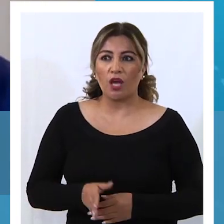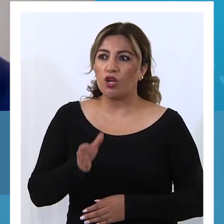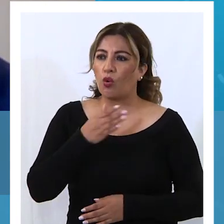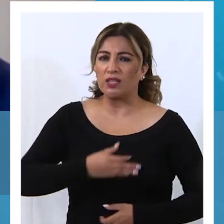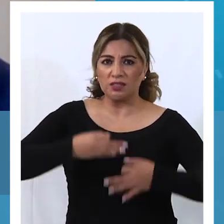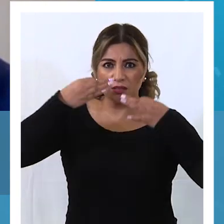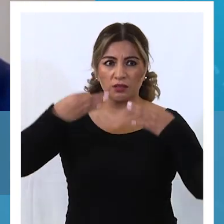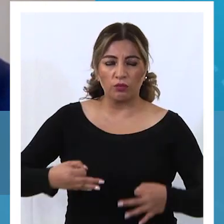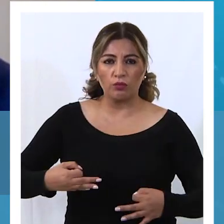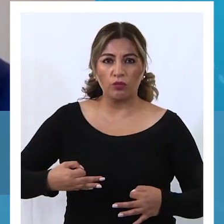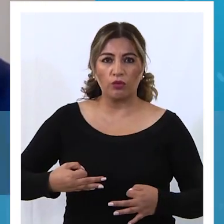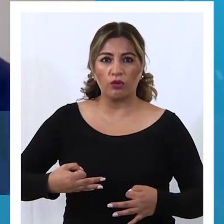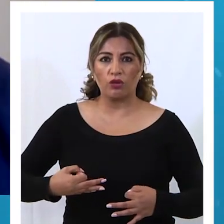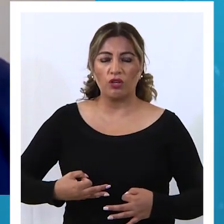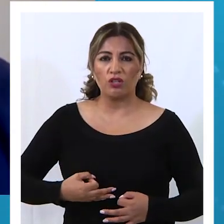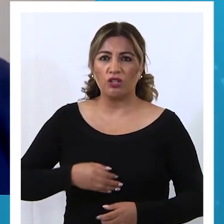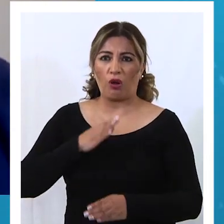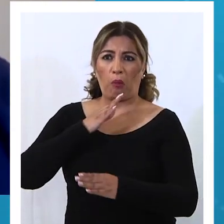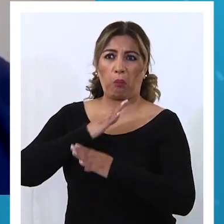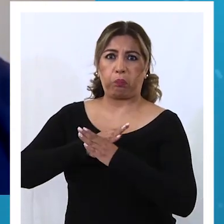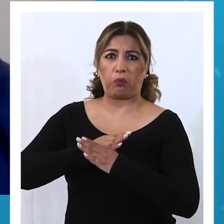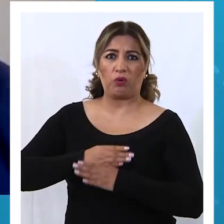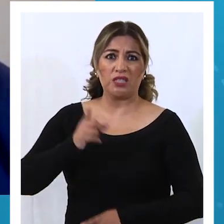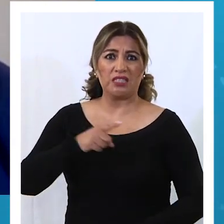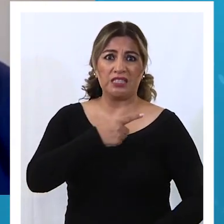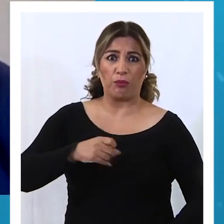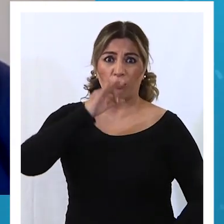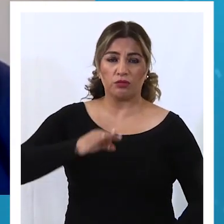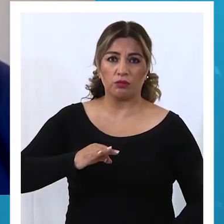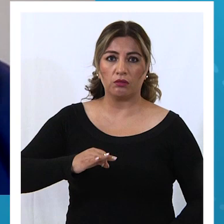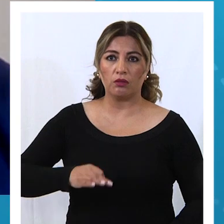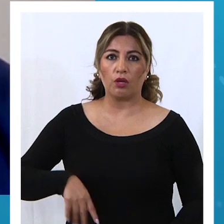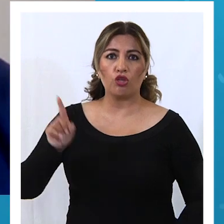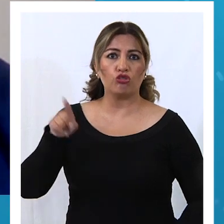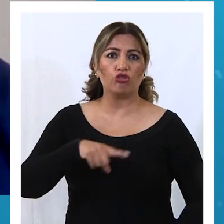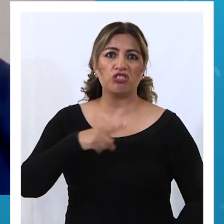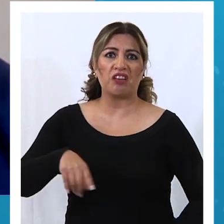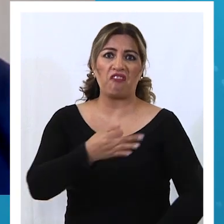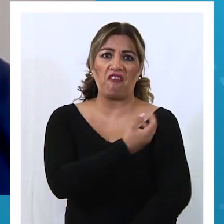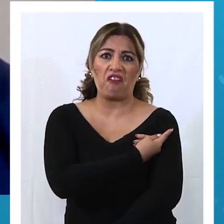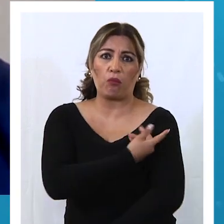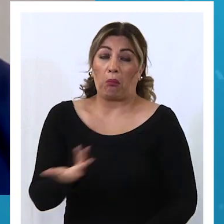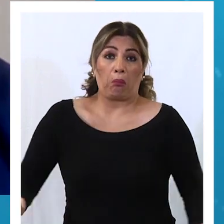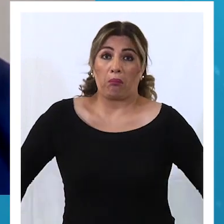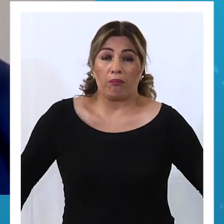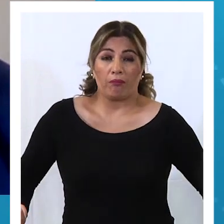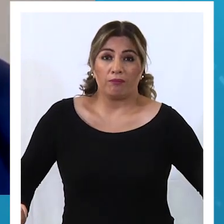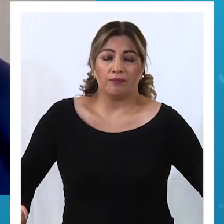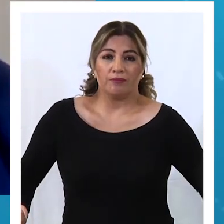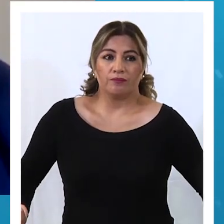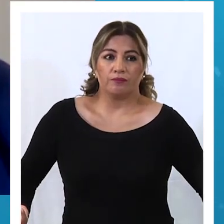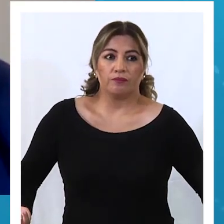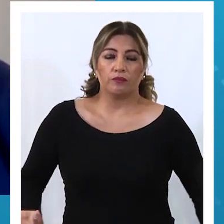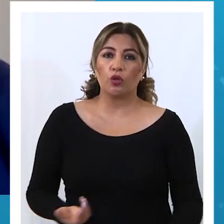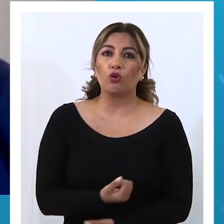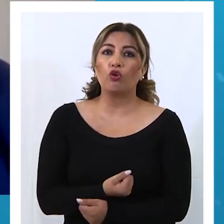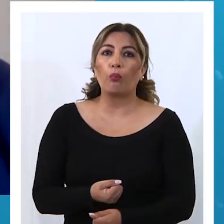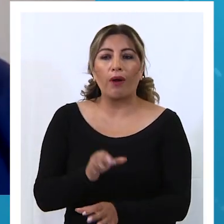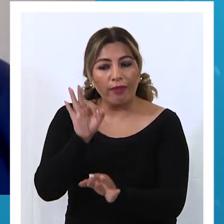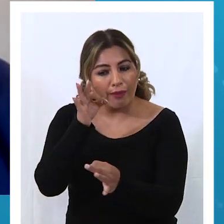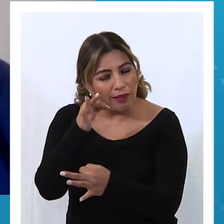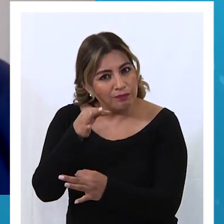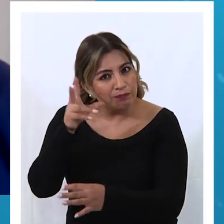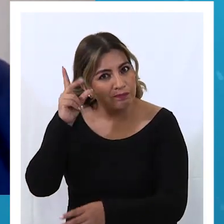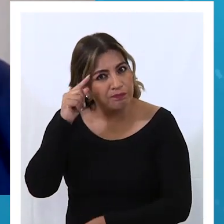ninguna garantía de que uno se vuelva inmune después de infectarse, entonces no nos sirve ninguna vacuna. Entonces no se puede crear una